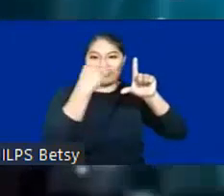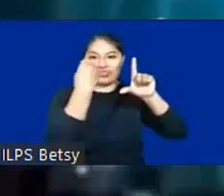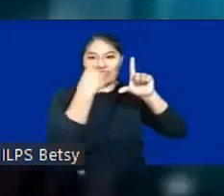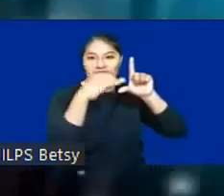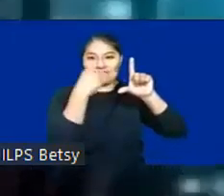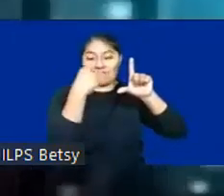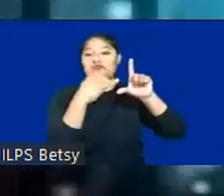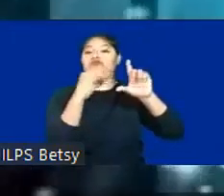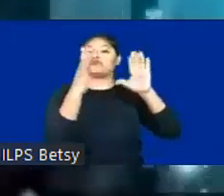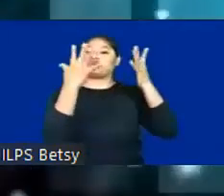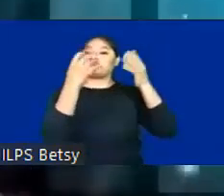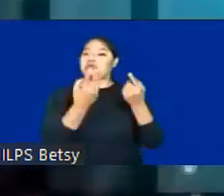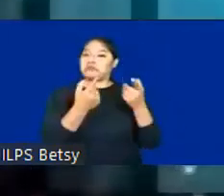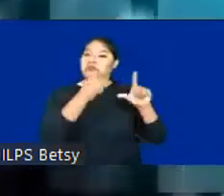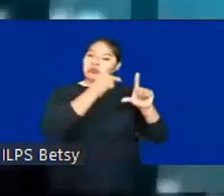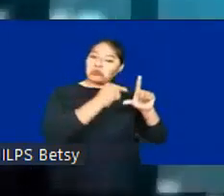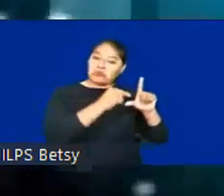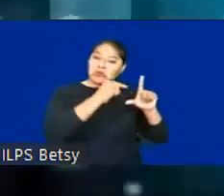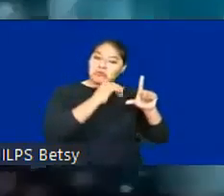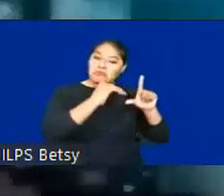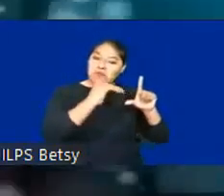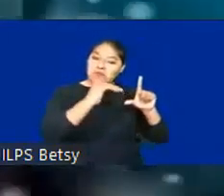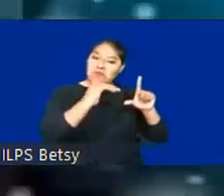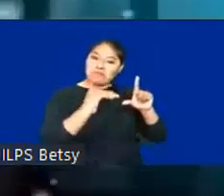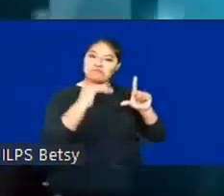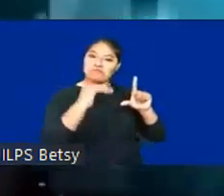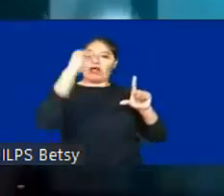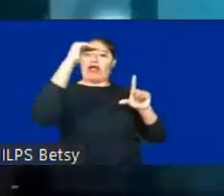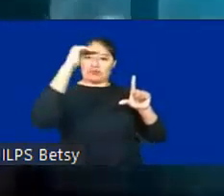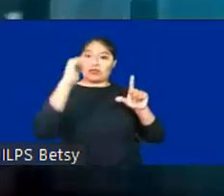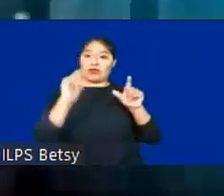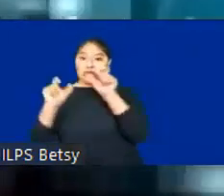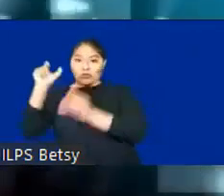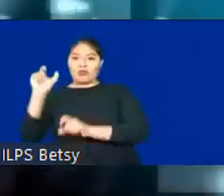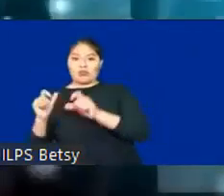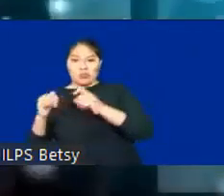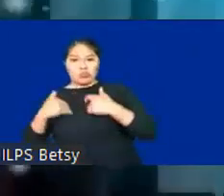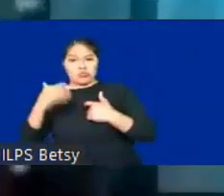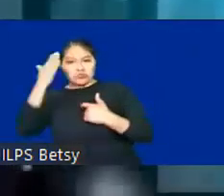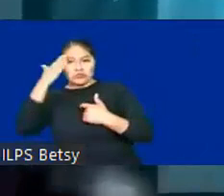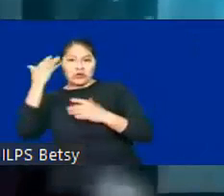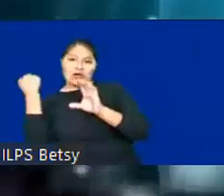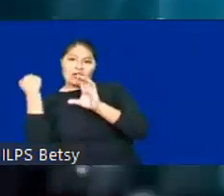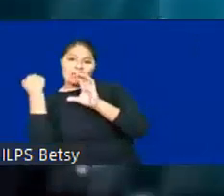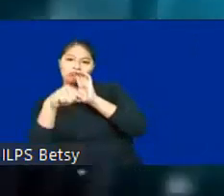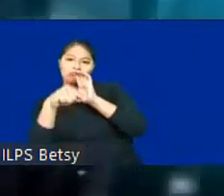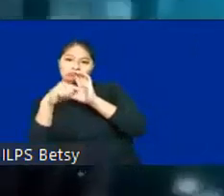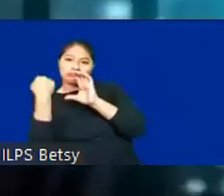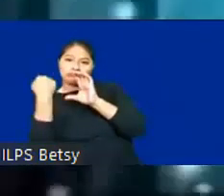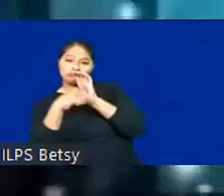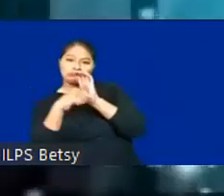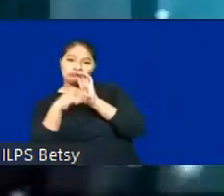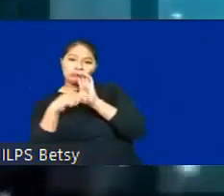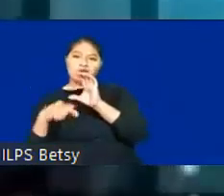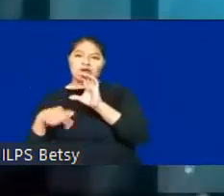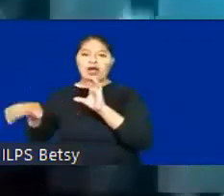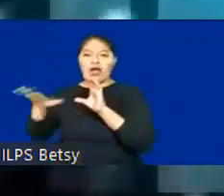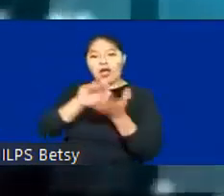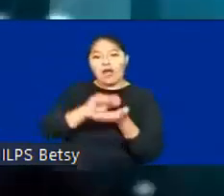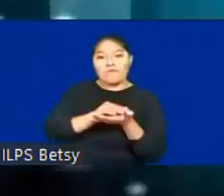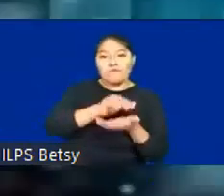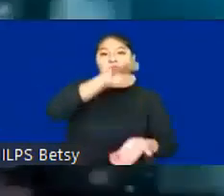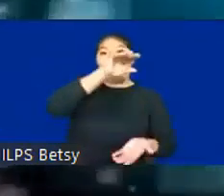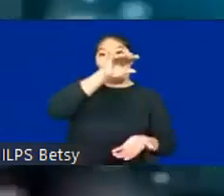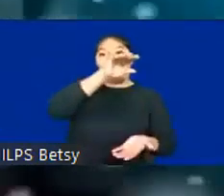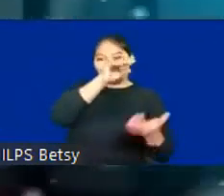hemos podido brindar el servicio de manera digital con los beneficios desde en un escenario de pandemia,